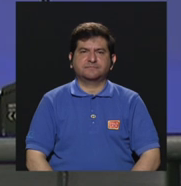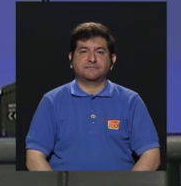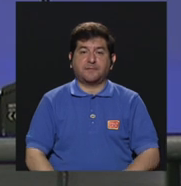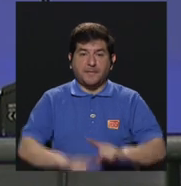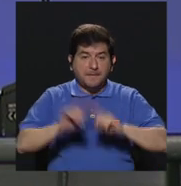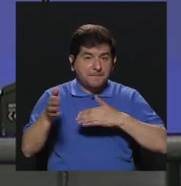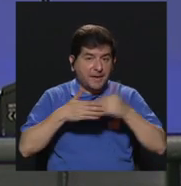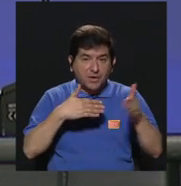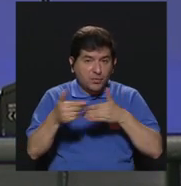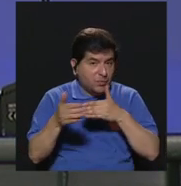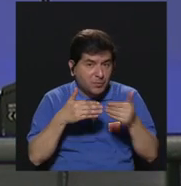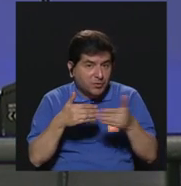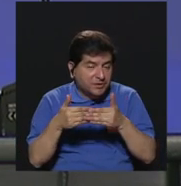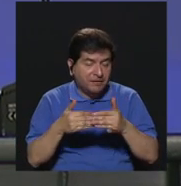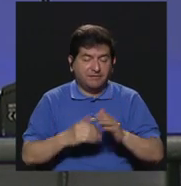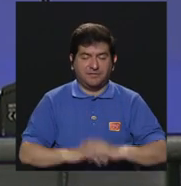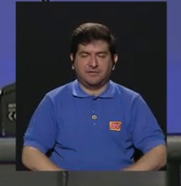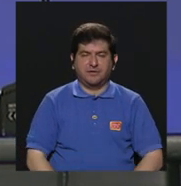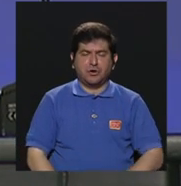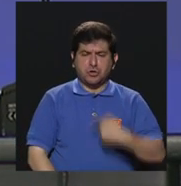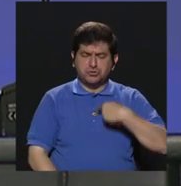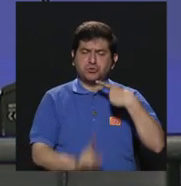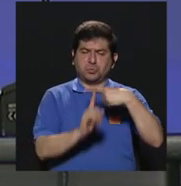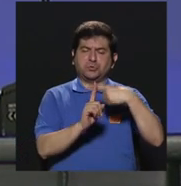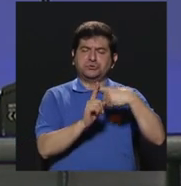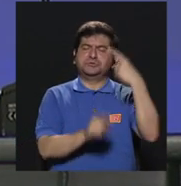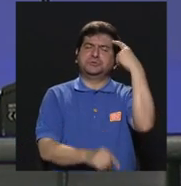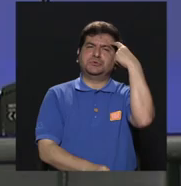Pero a pesar de todo, soy optimista,